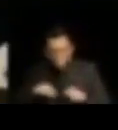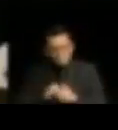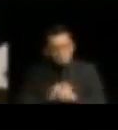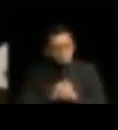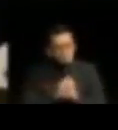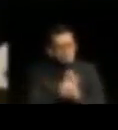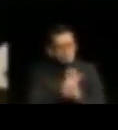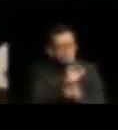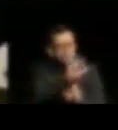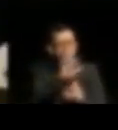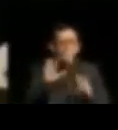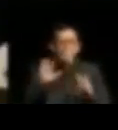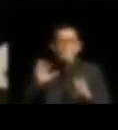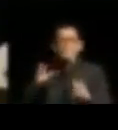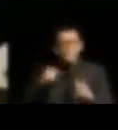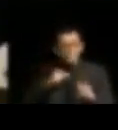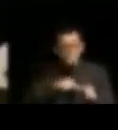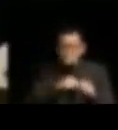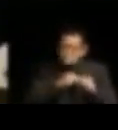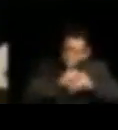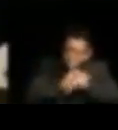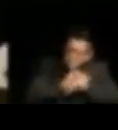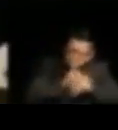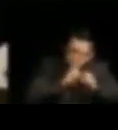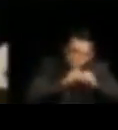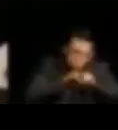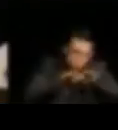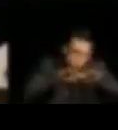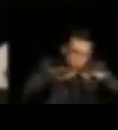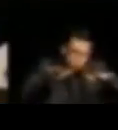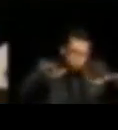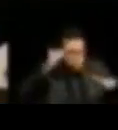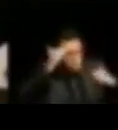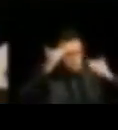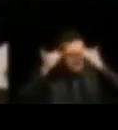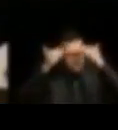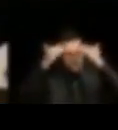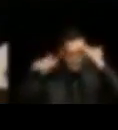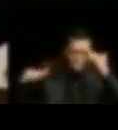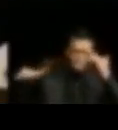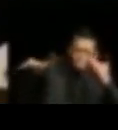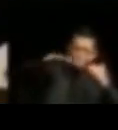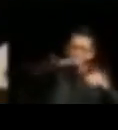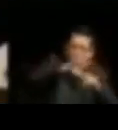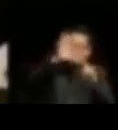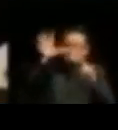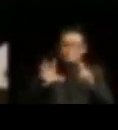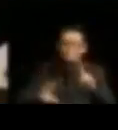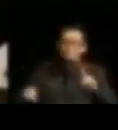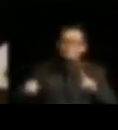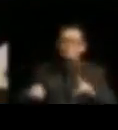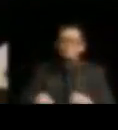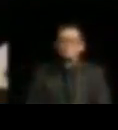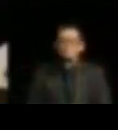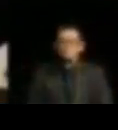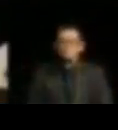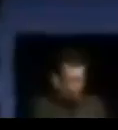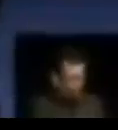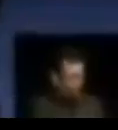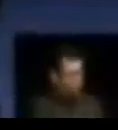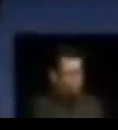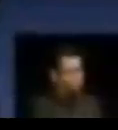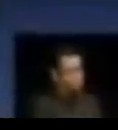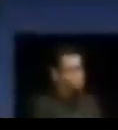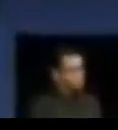del documental y difundirlo para que se diera a conocer en muchas plazas de la República.